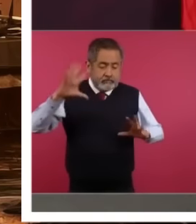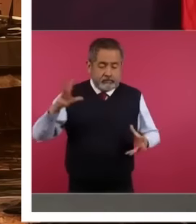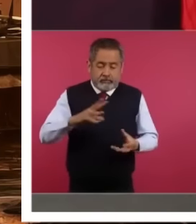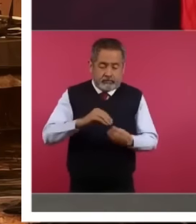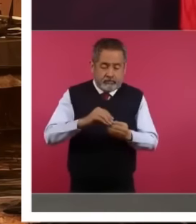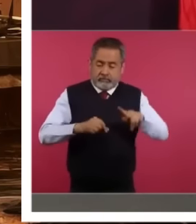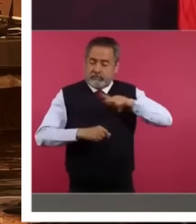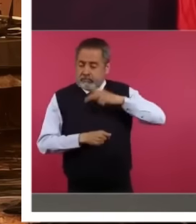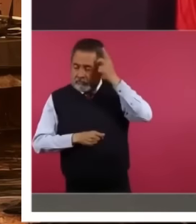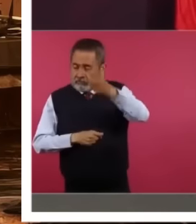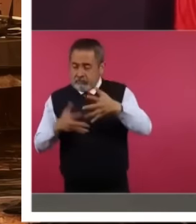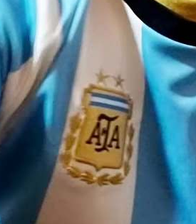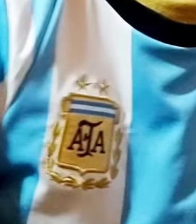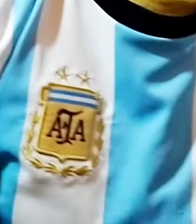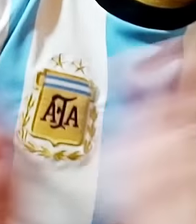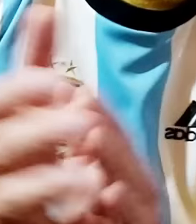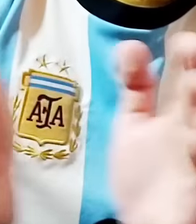entendiendo que América son ellos nada más.